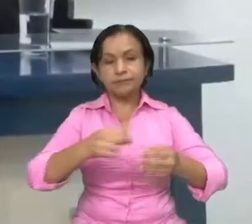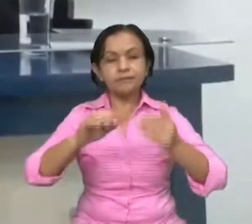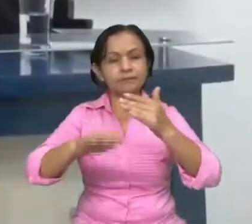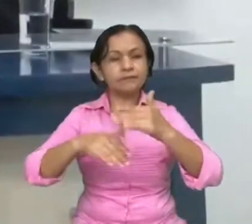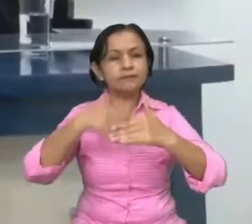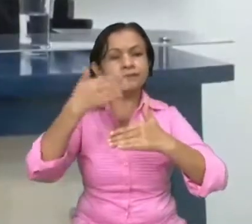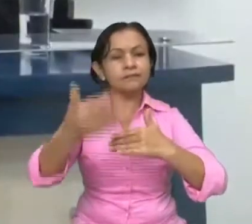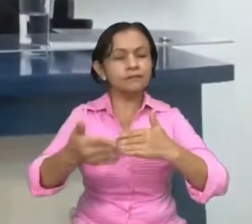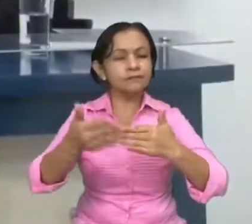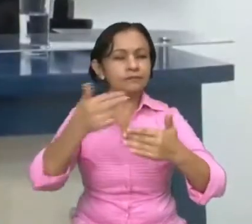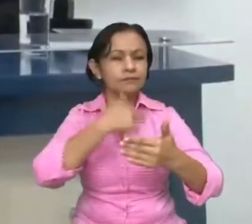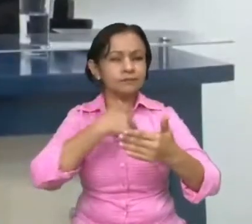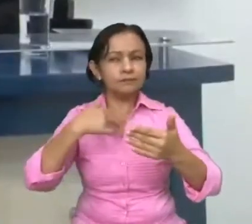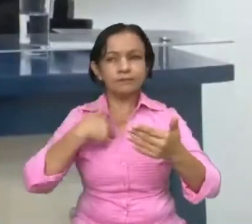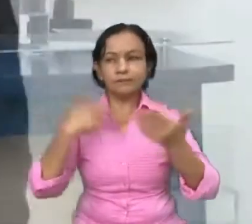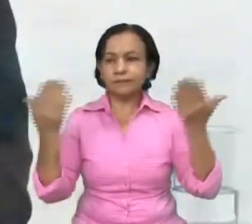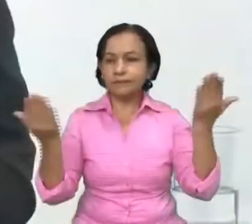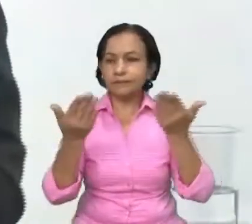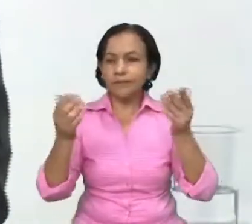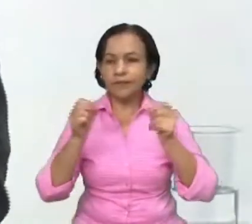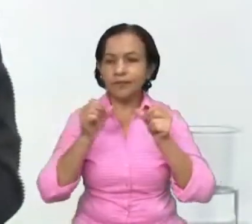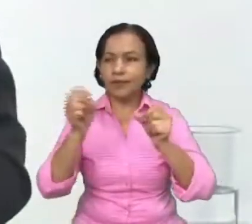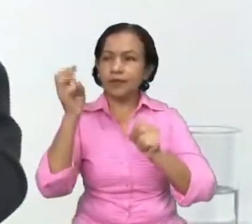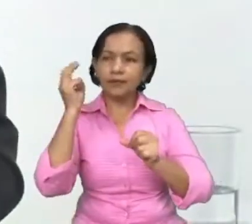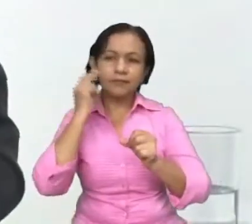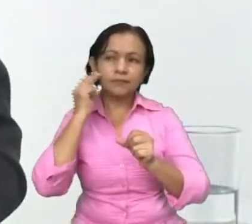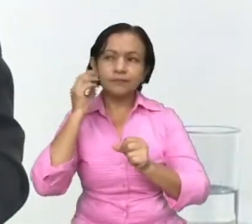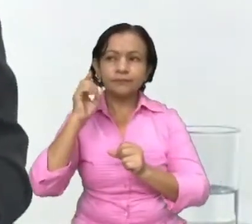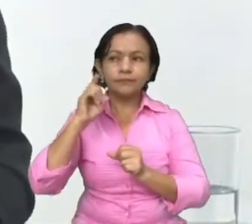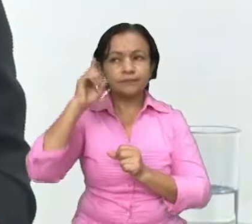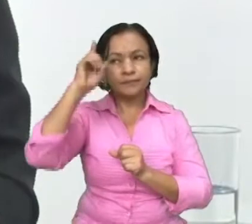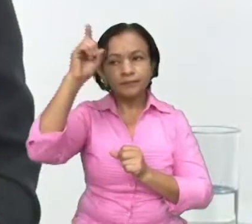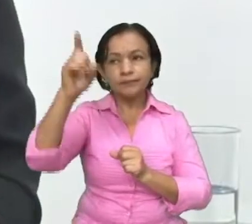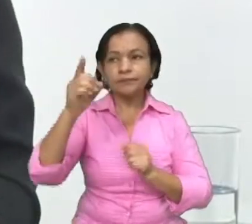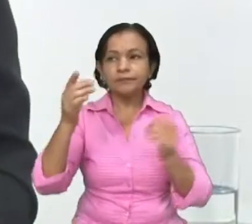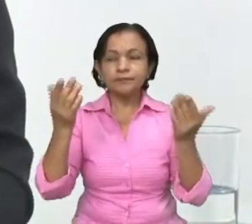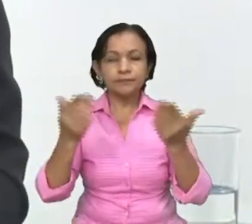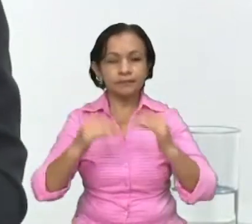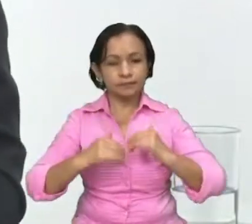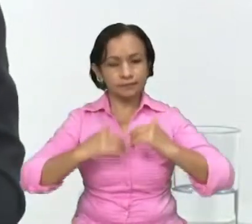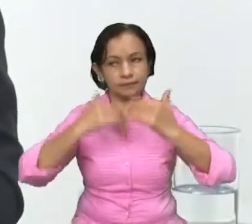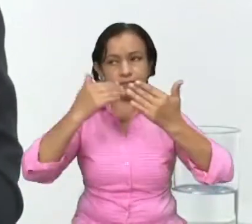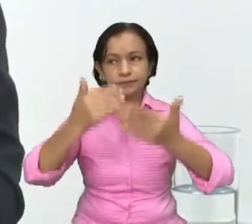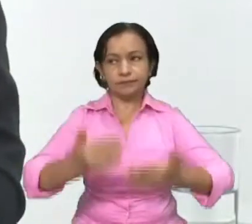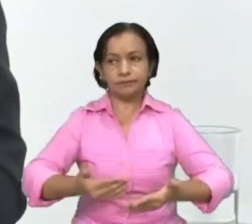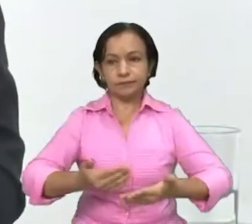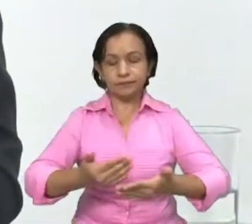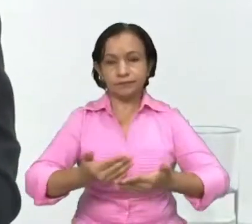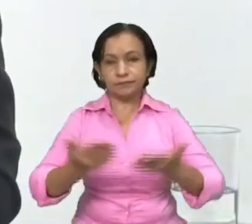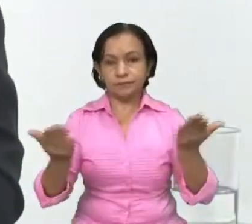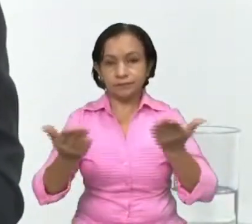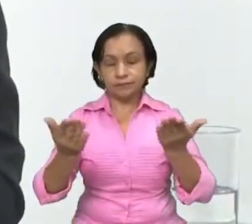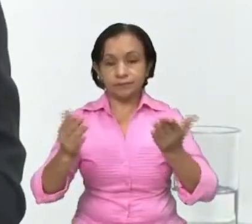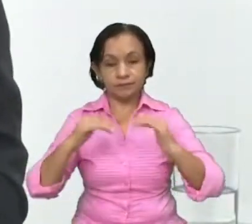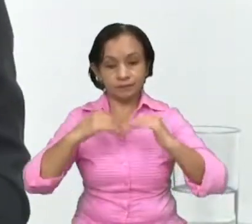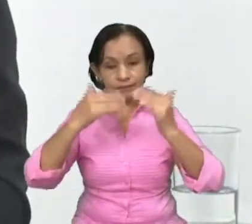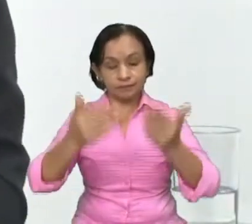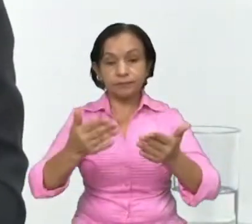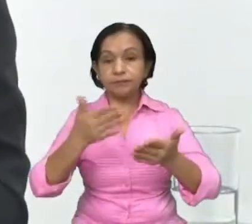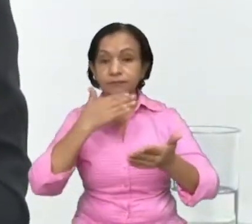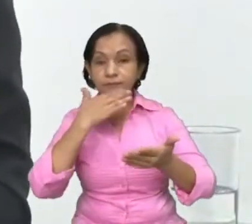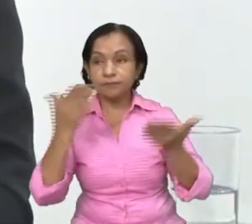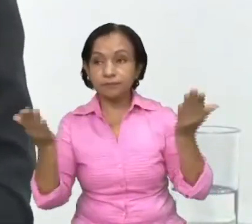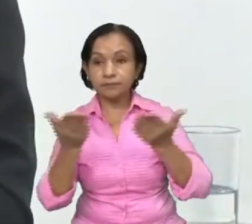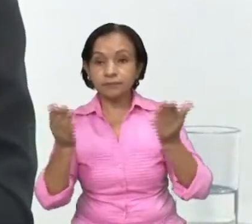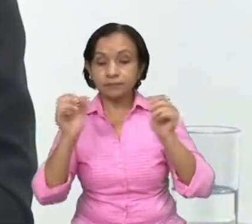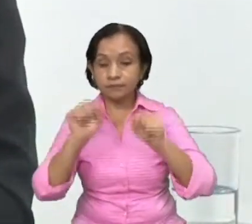sigue después de la cirugía fetal? O sea, ¿cómo va a seguir la mamá el desarrollo de su embarazo? ¿Tiende a convertirse ya en un embarazo de alto